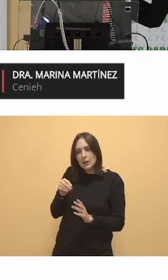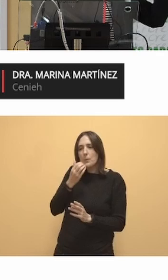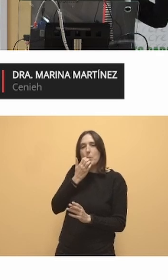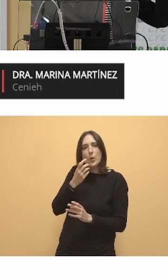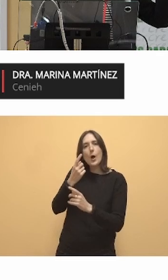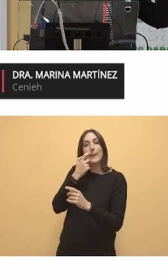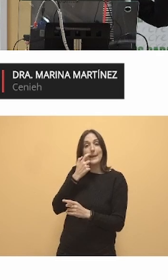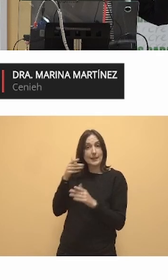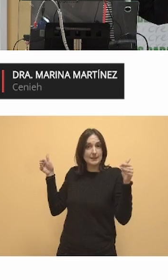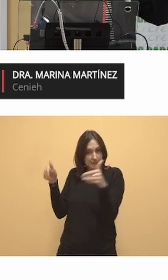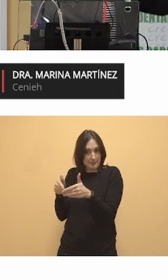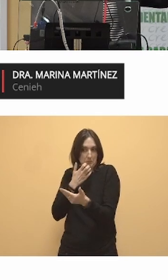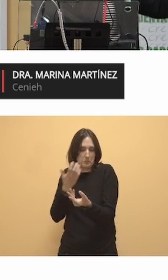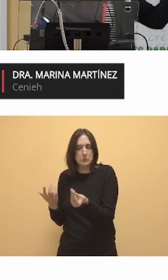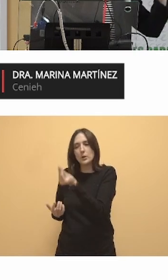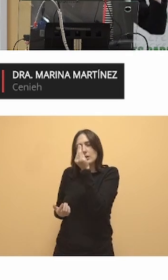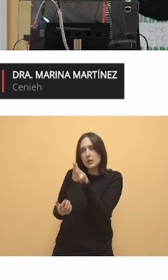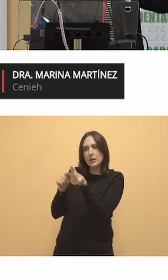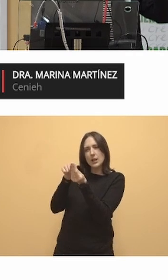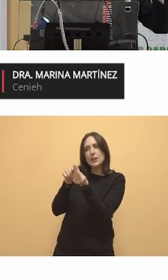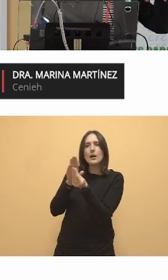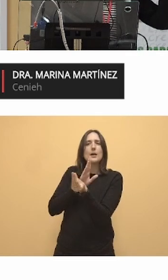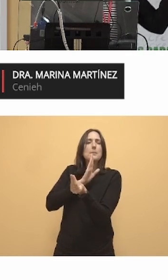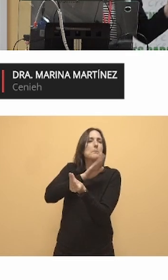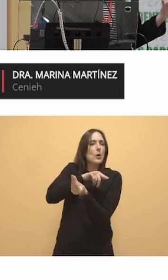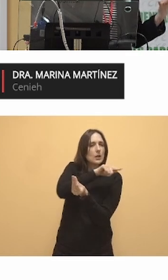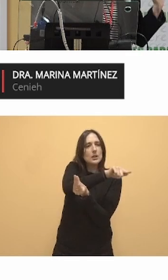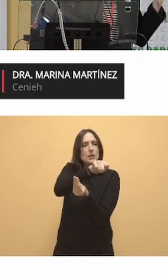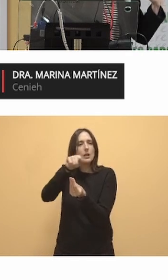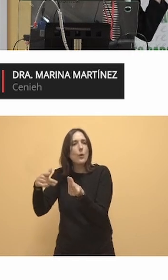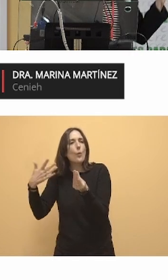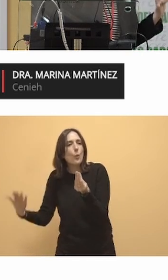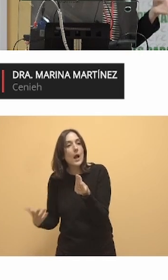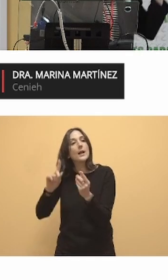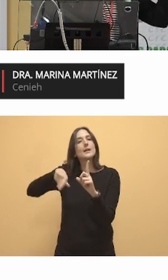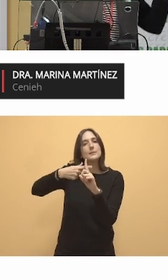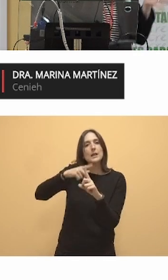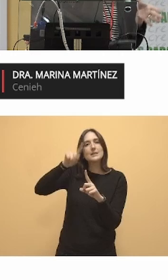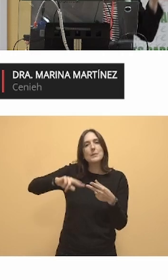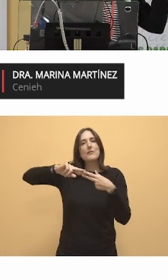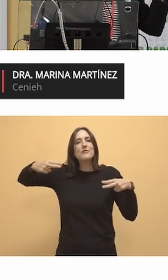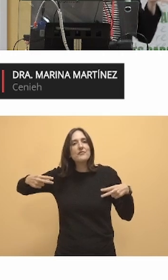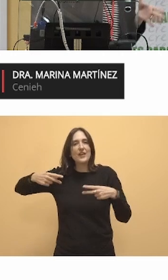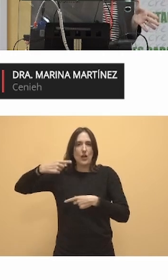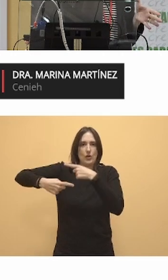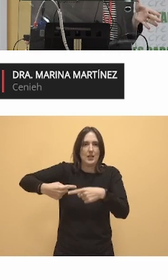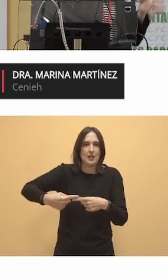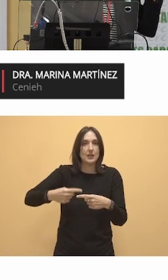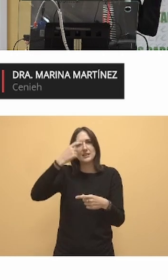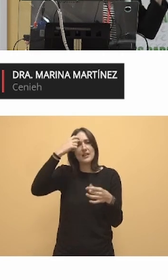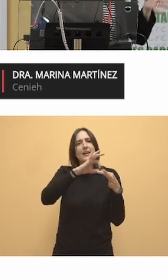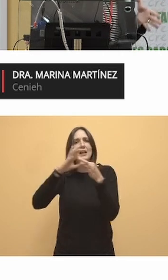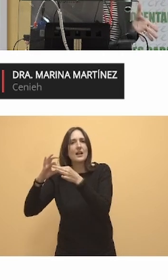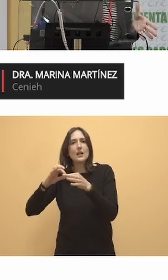centramos, pues pertenece a una especie o pertenece a otra, y también hacer estudios de filogenia, la relación entre esas especies,